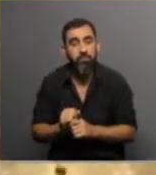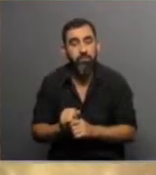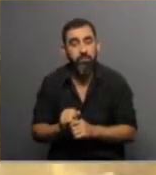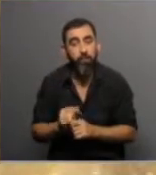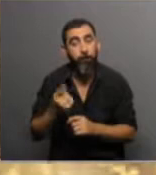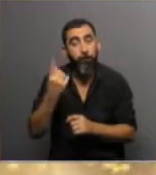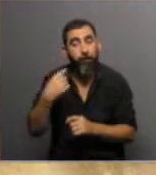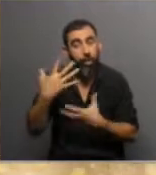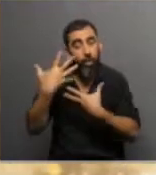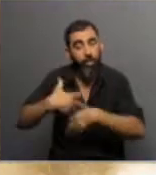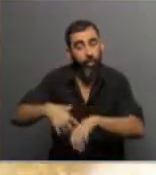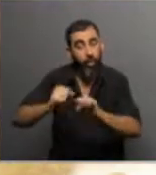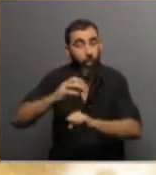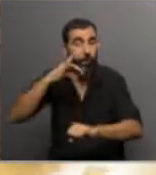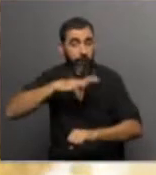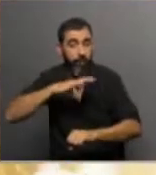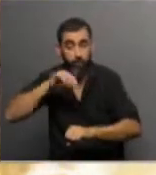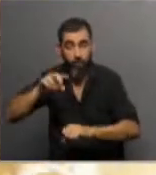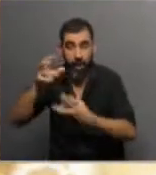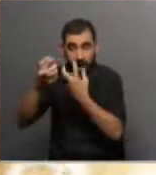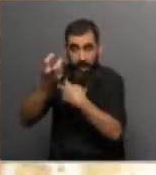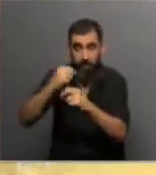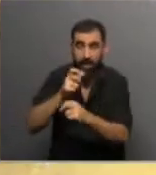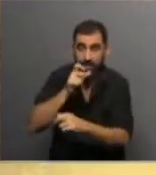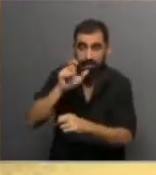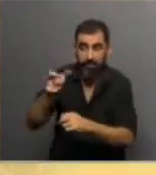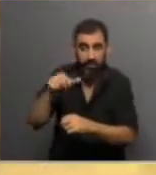detectar el virus en el murciélago no necesariamente quiere decir